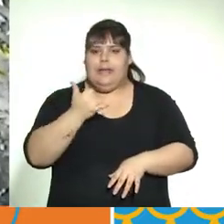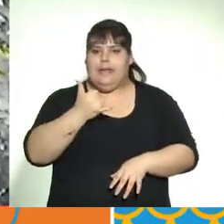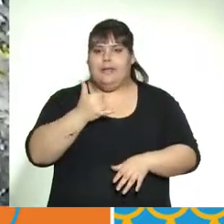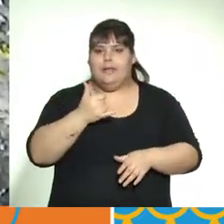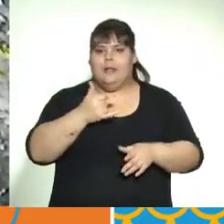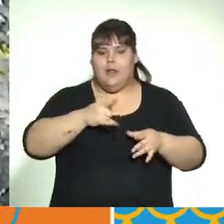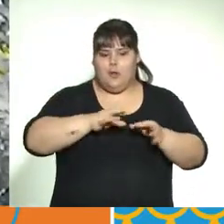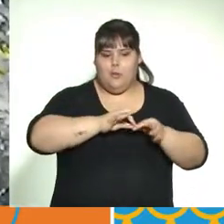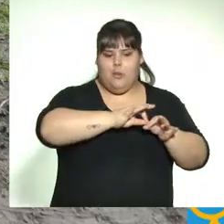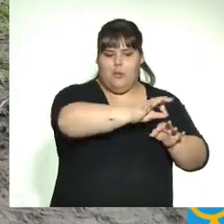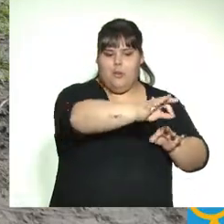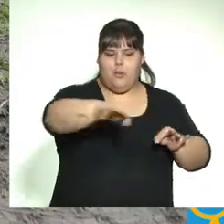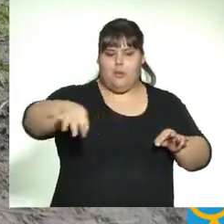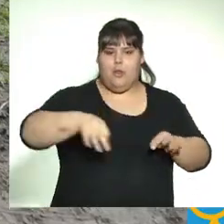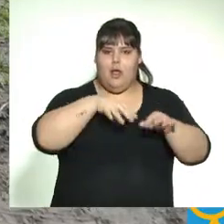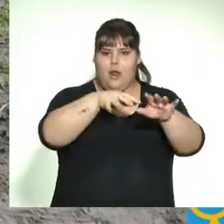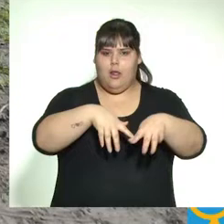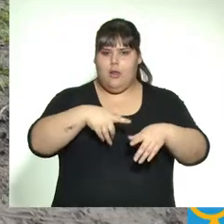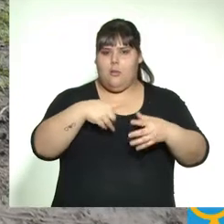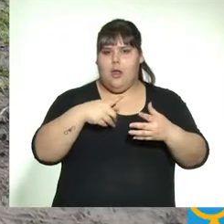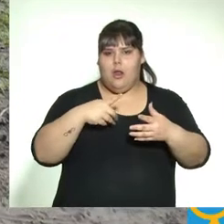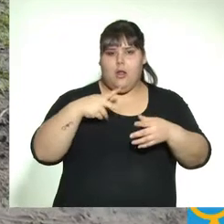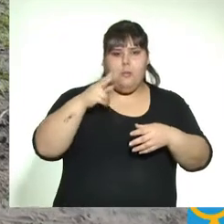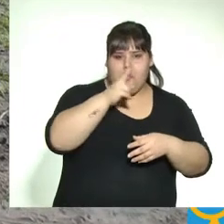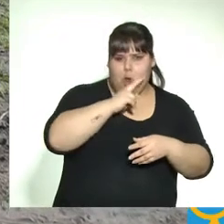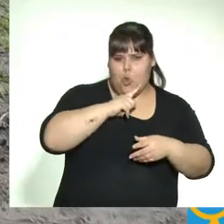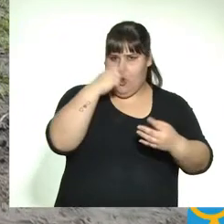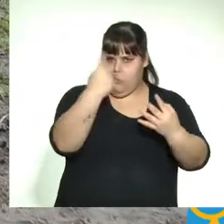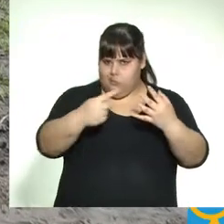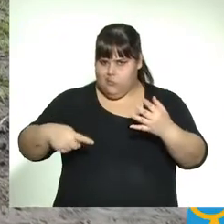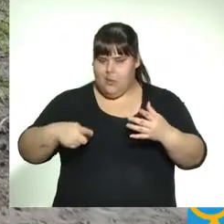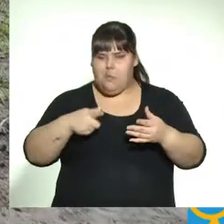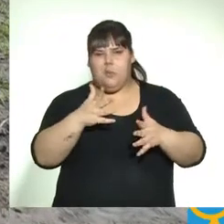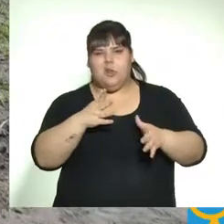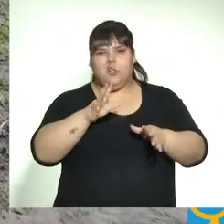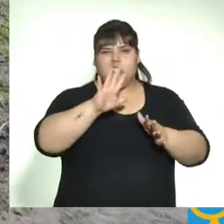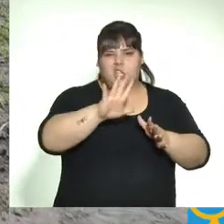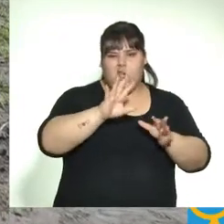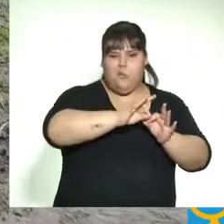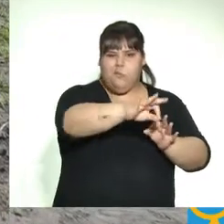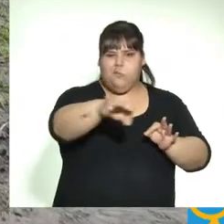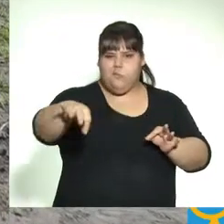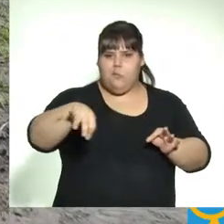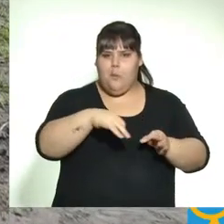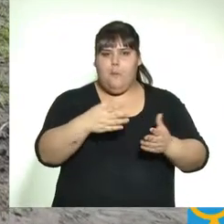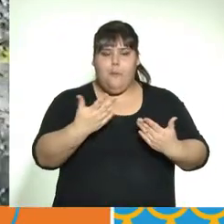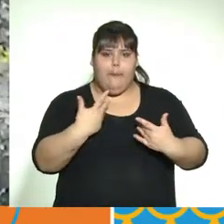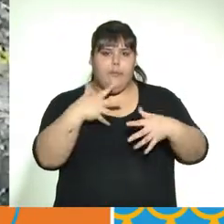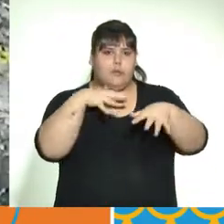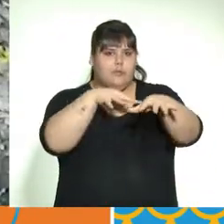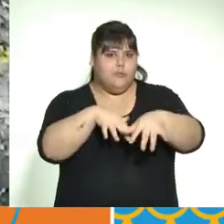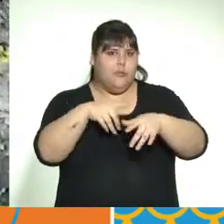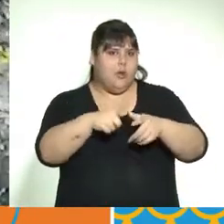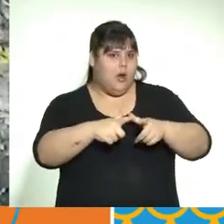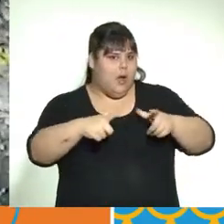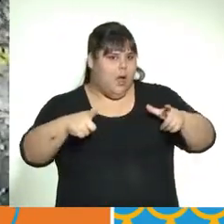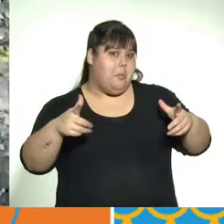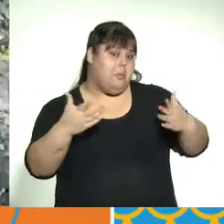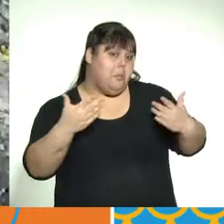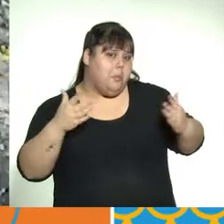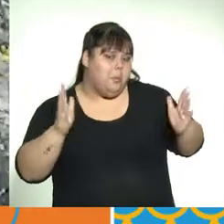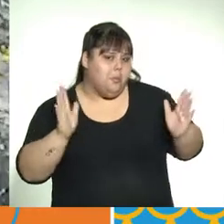una pequeña chacrita de unas 5 hectáreas donde se pueden hacer algunos cultivos un poco